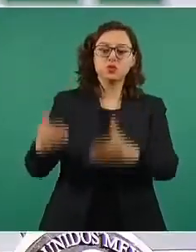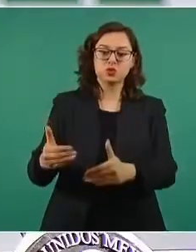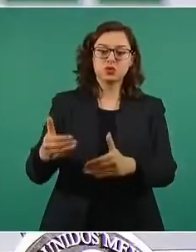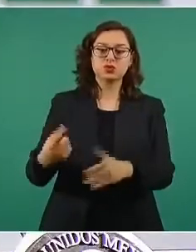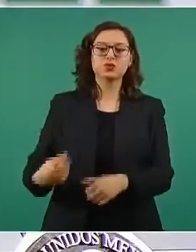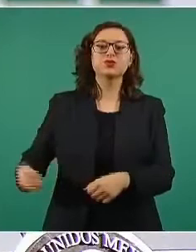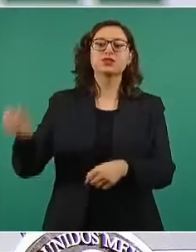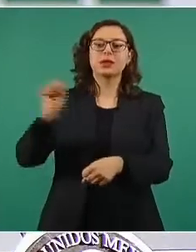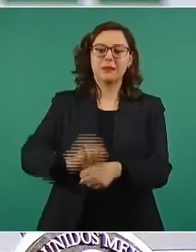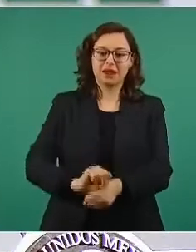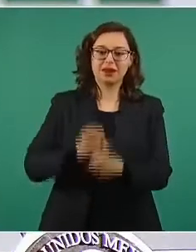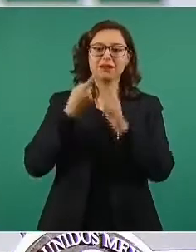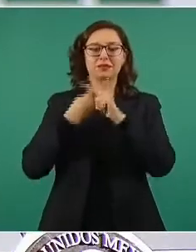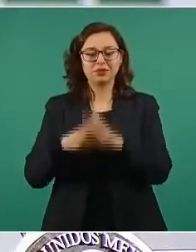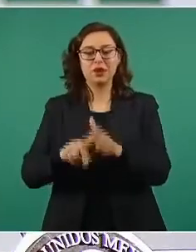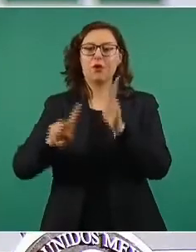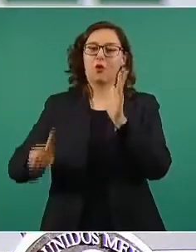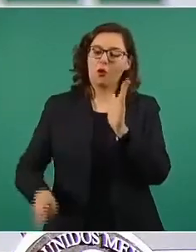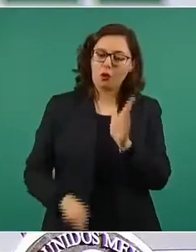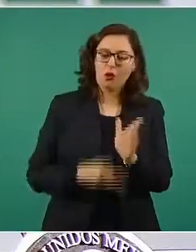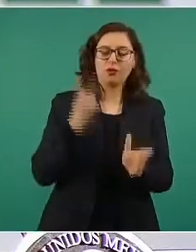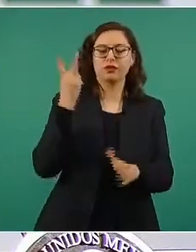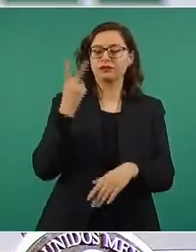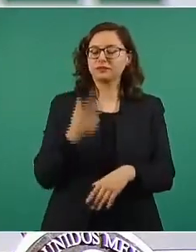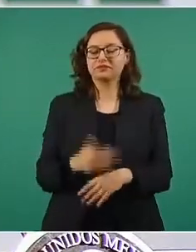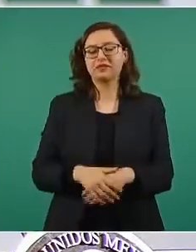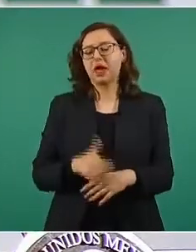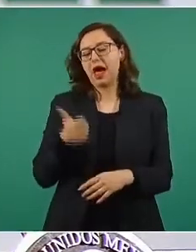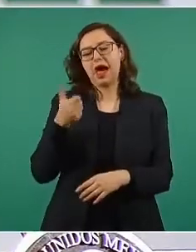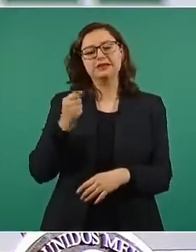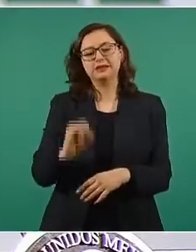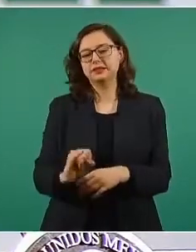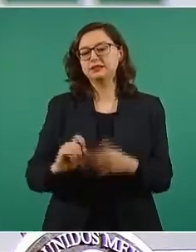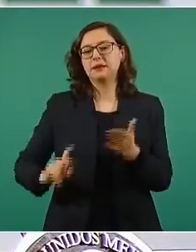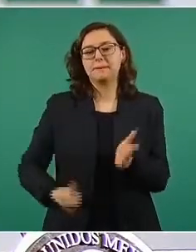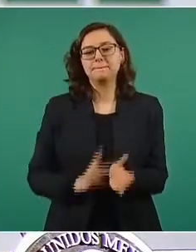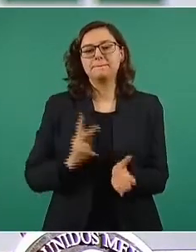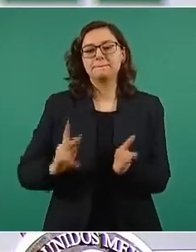y empieza un nuevo ciclo. En la siguiente vemos